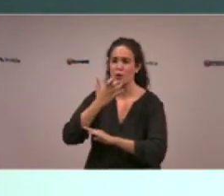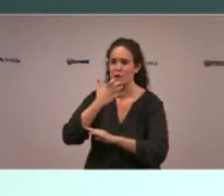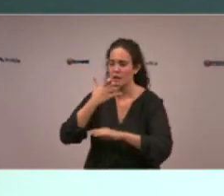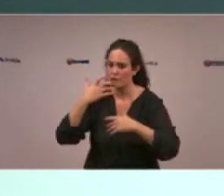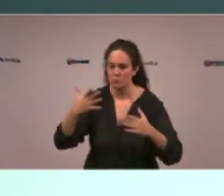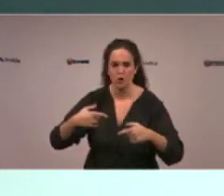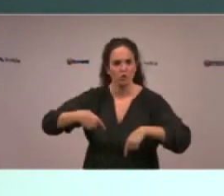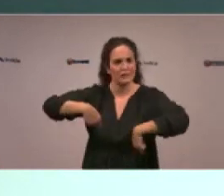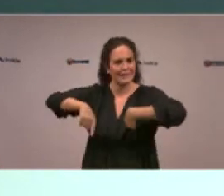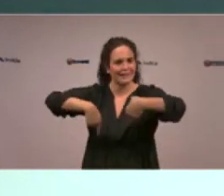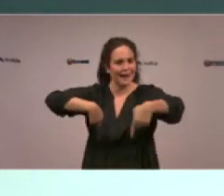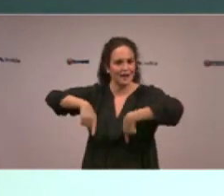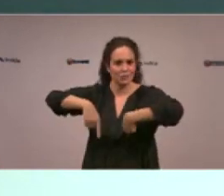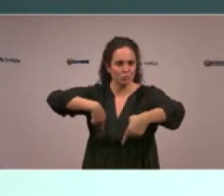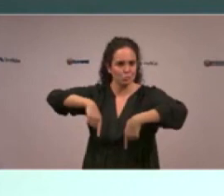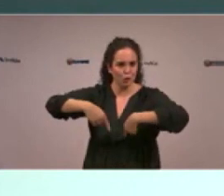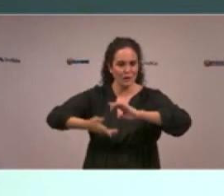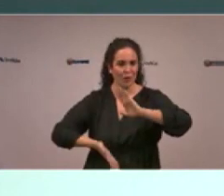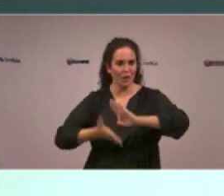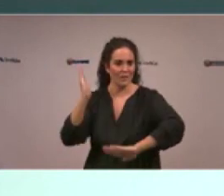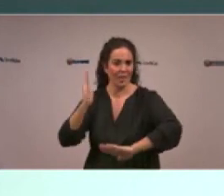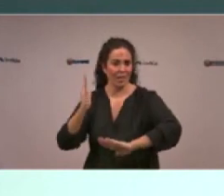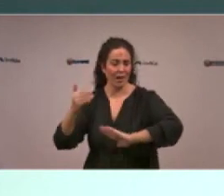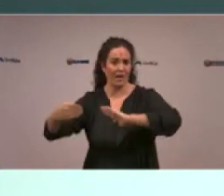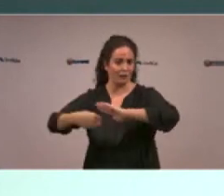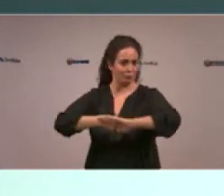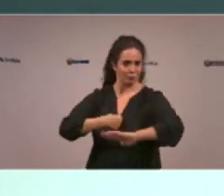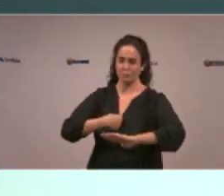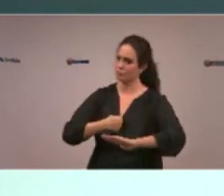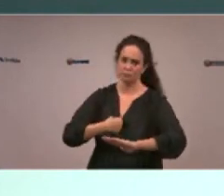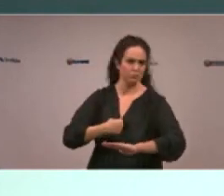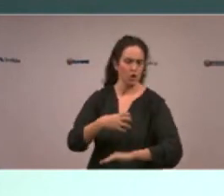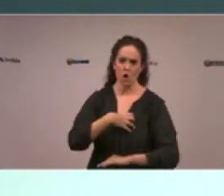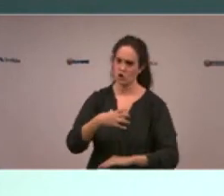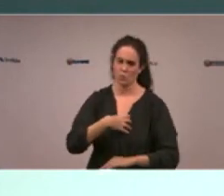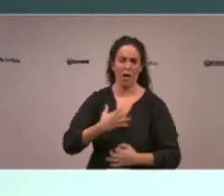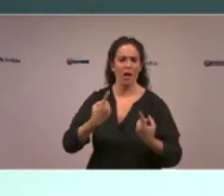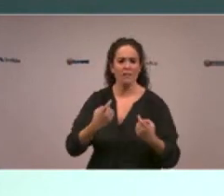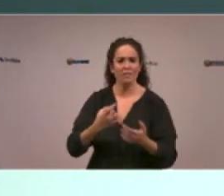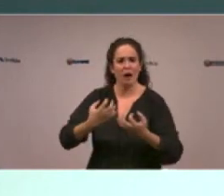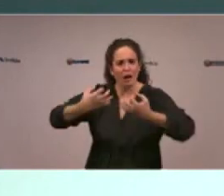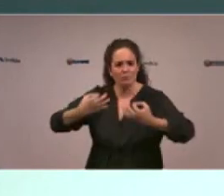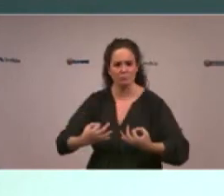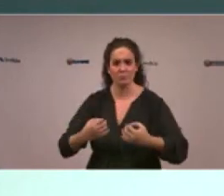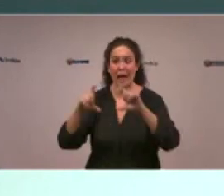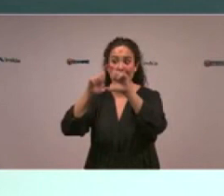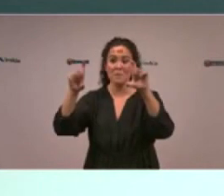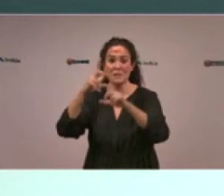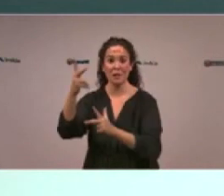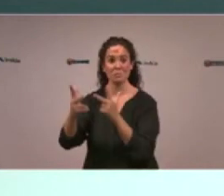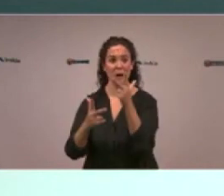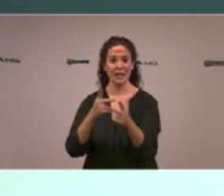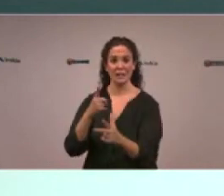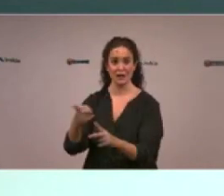el transporte que se tiene que dar en la entrada y salida del puerto. Eso tiene que llevarnos a garantizar que ninguna de las empresas de Euskadi